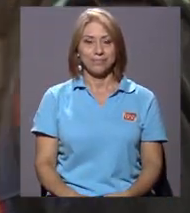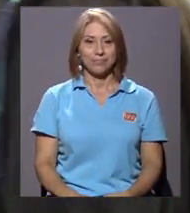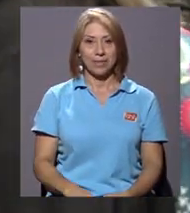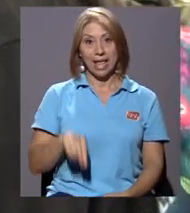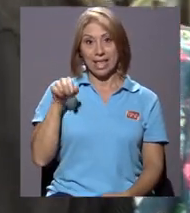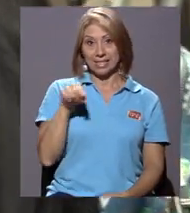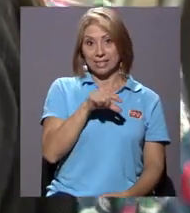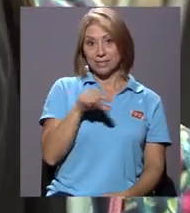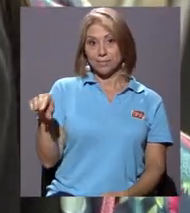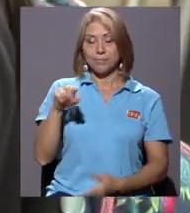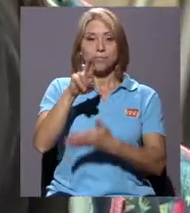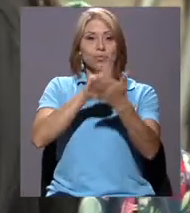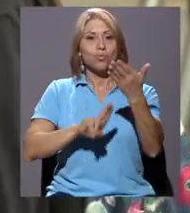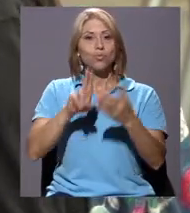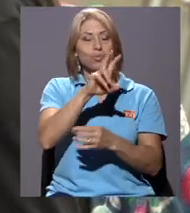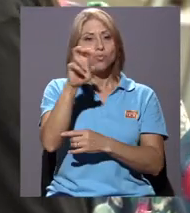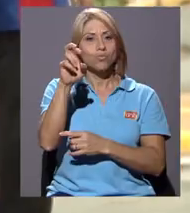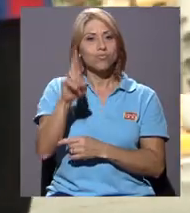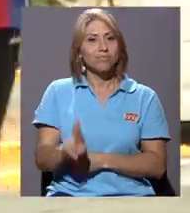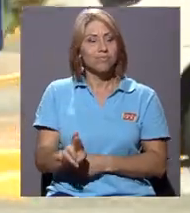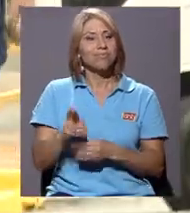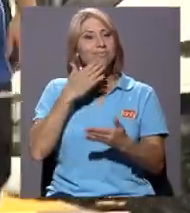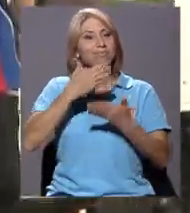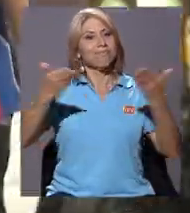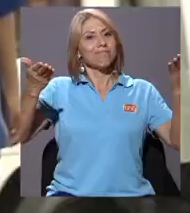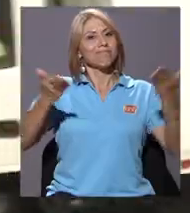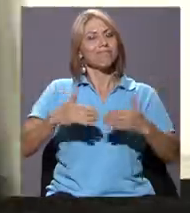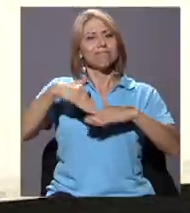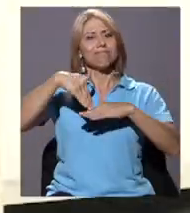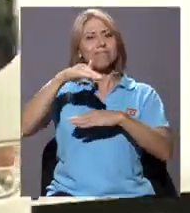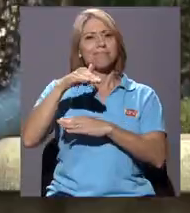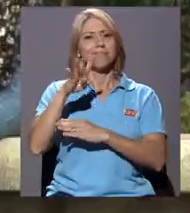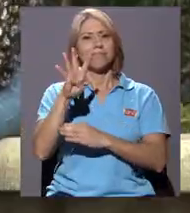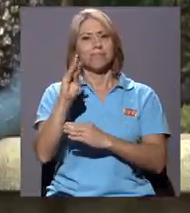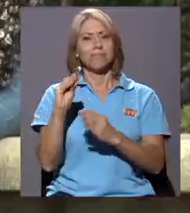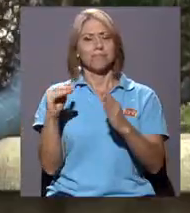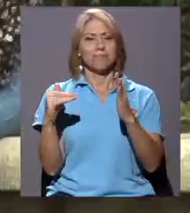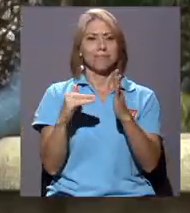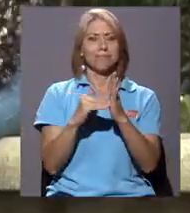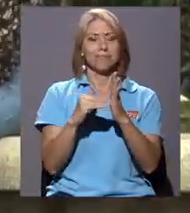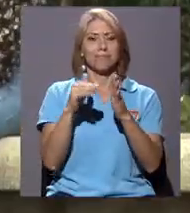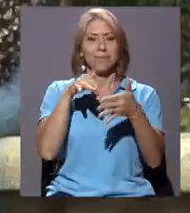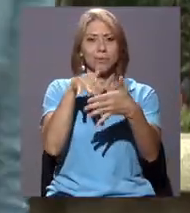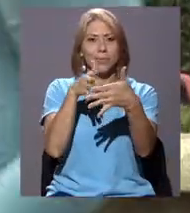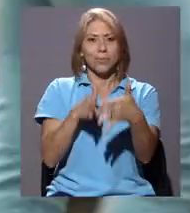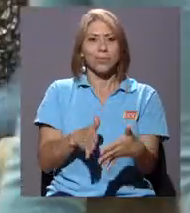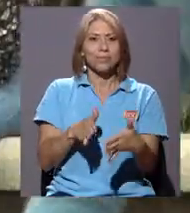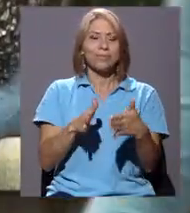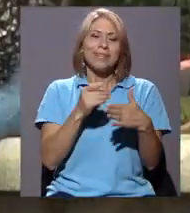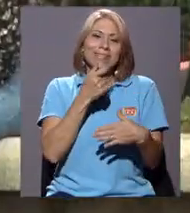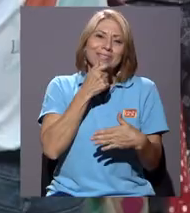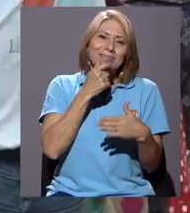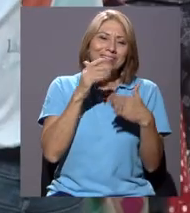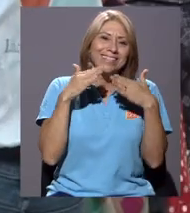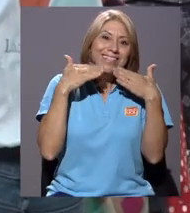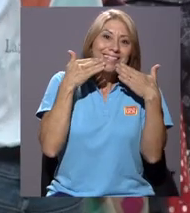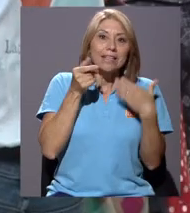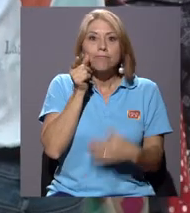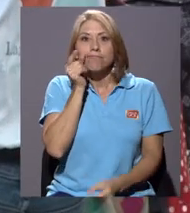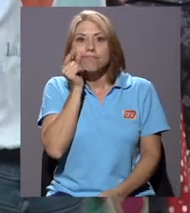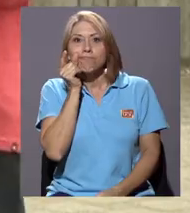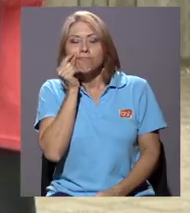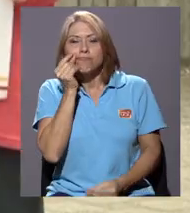Esta semana la Universidad de Costa Rica dio la bienvenida a más de 40.000 estudiantes. Sonrisas, curiosidad y